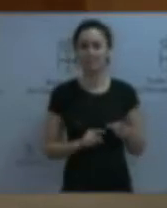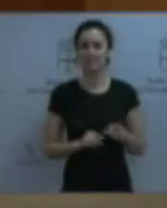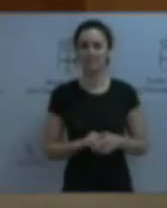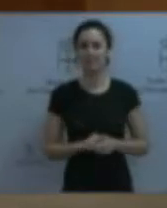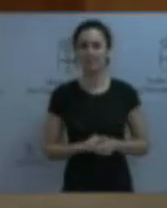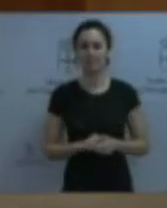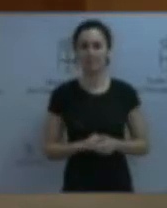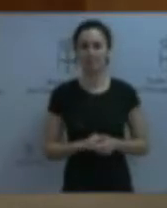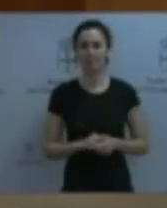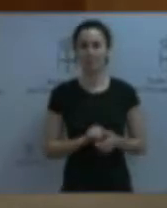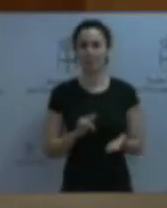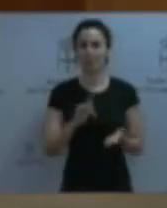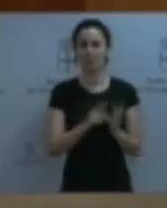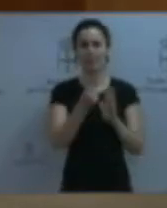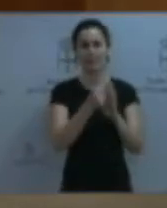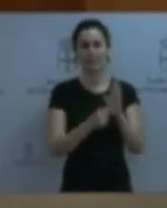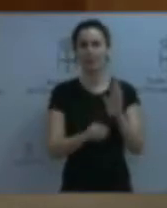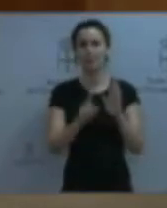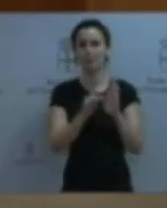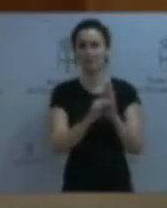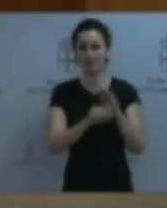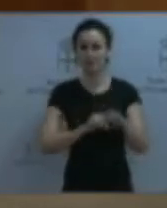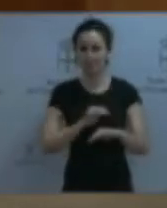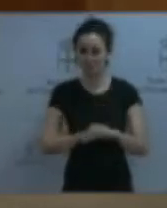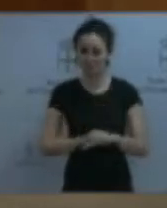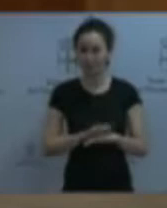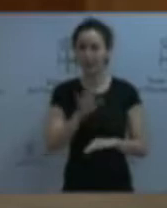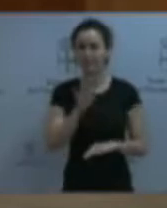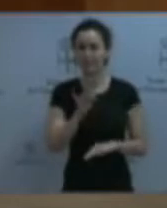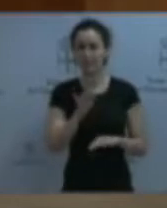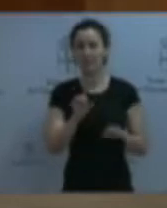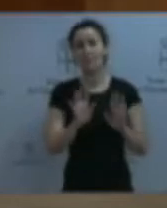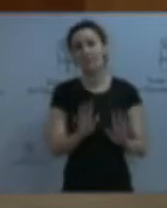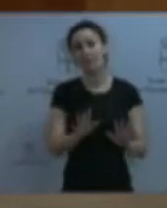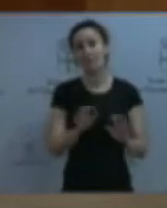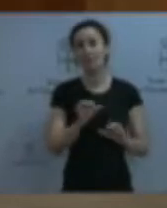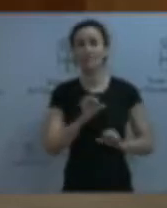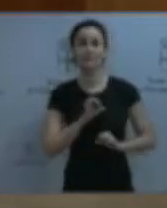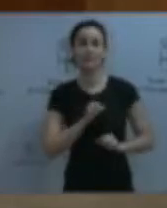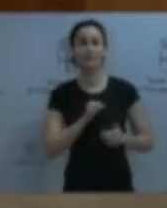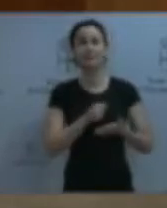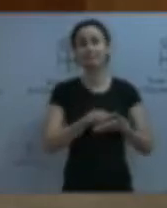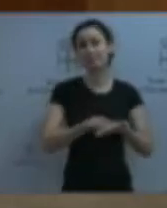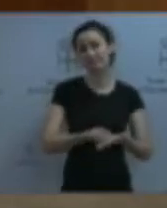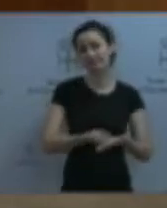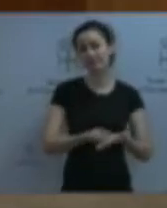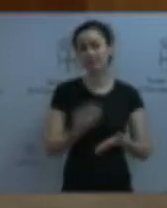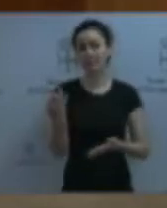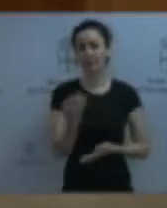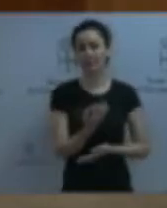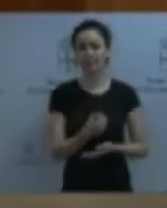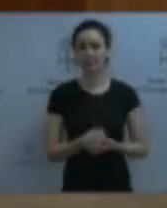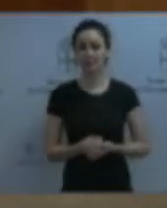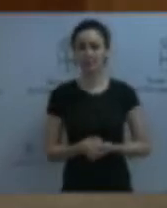es que, cumpliendo los requisitos del decreto, les digan que pasan a formar parte de una lista de espera. A